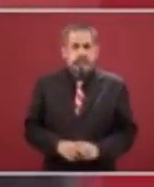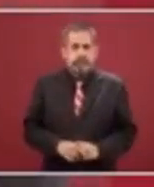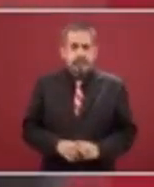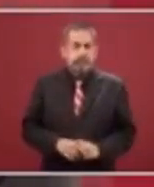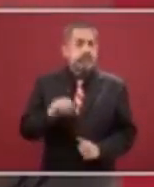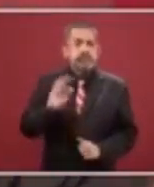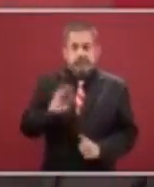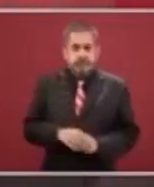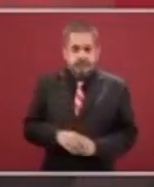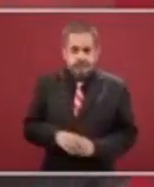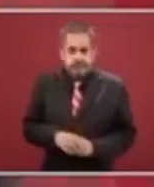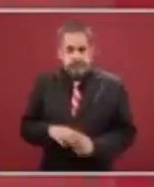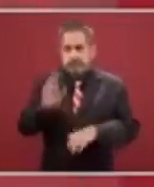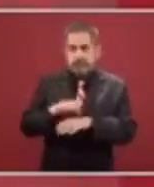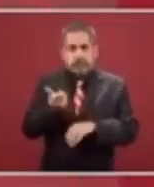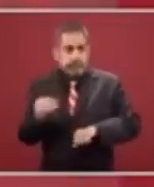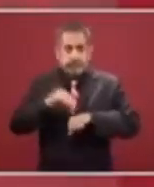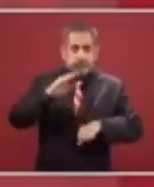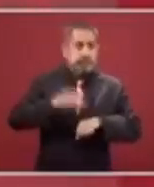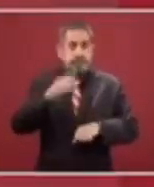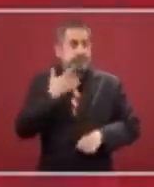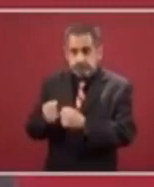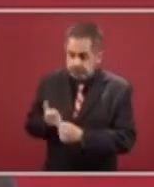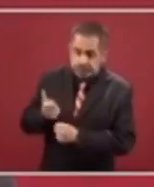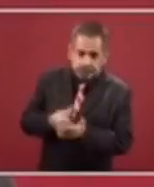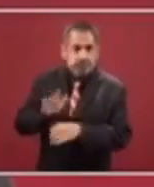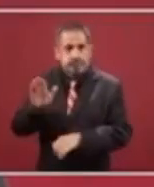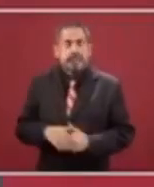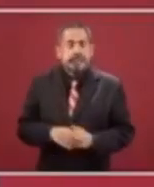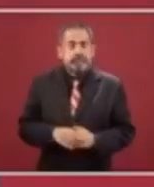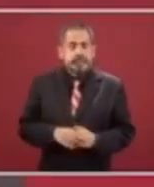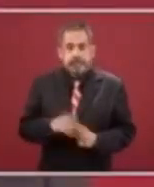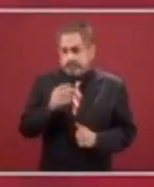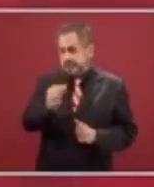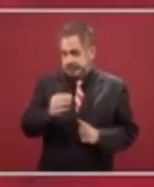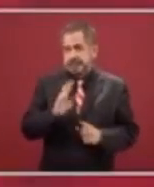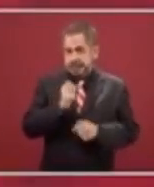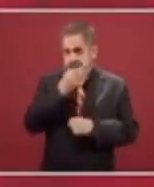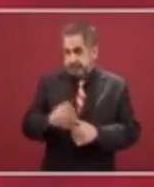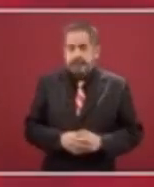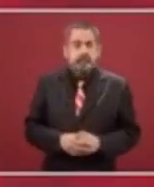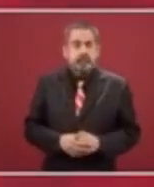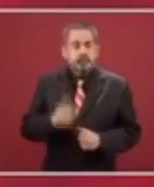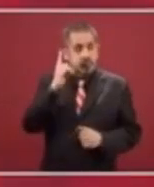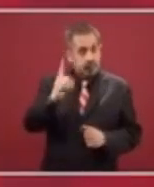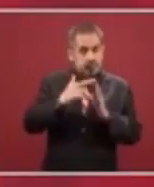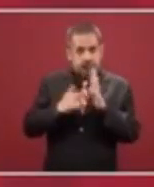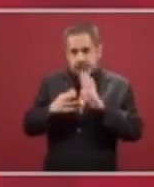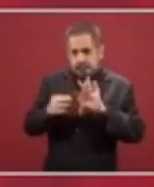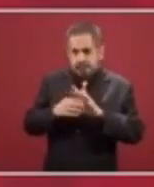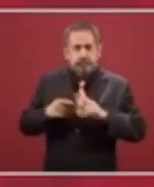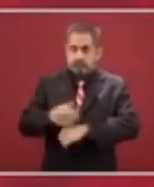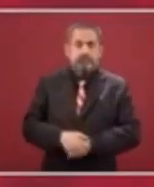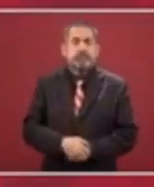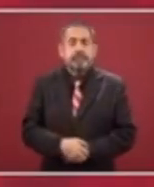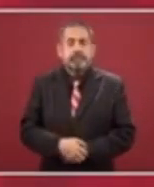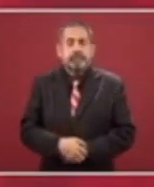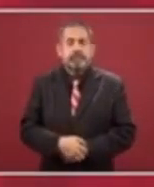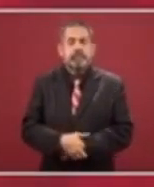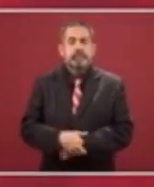y sin aumentar el precio de los combustibles. Les adelanto que una de las medidas que se